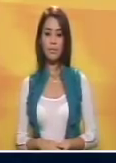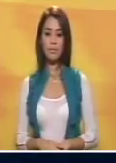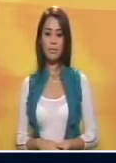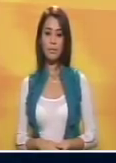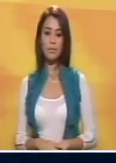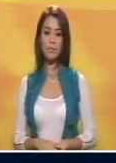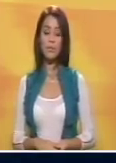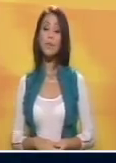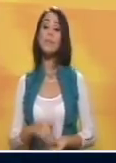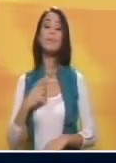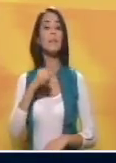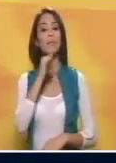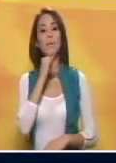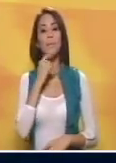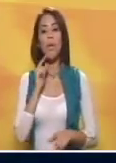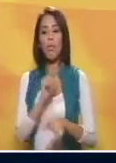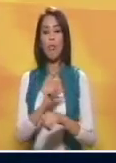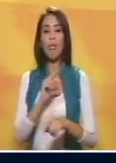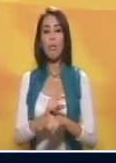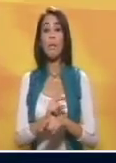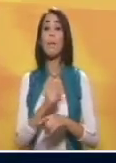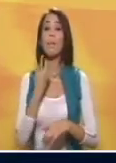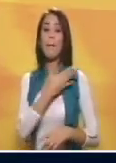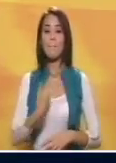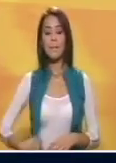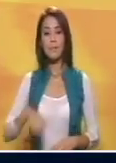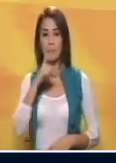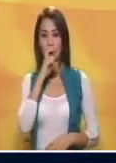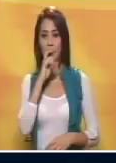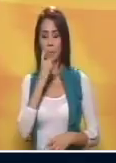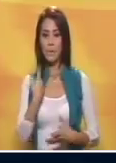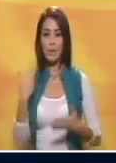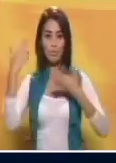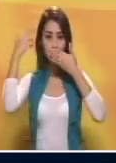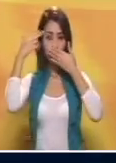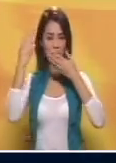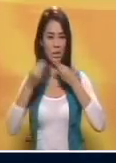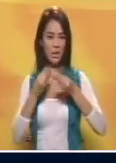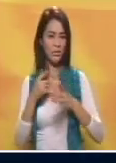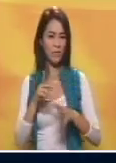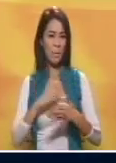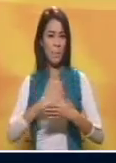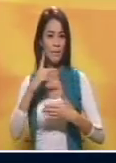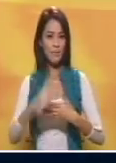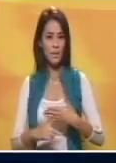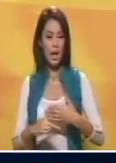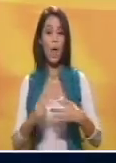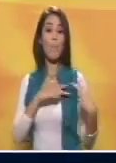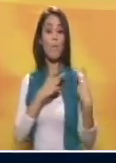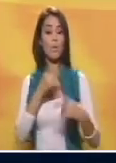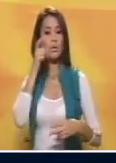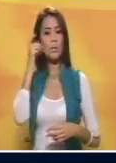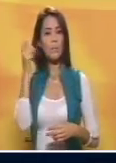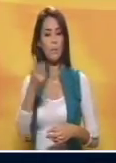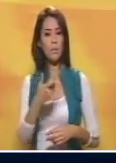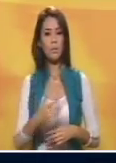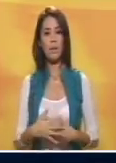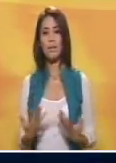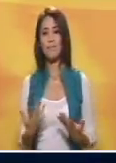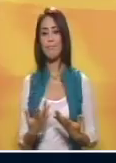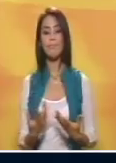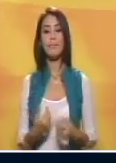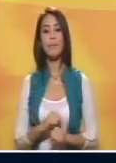El dirigente aseguró que las acusaciones del presidente Maduro sobre un supuesto secuestro organizado por Voluntad Popular en contra de Nelson Menéndez es